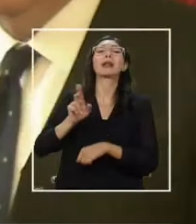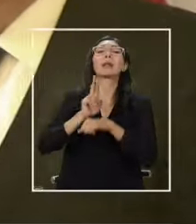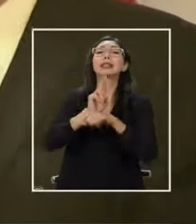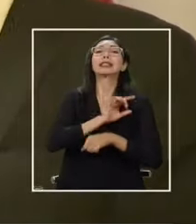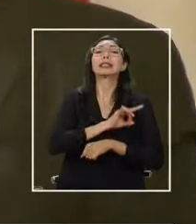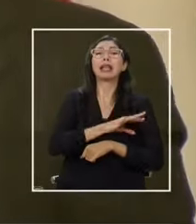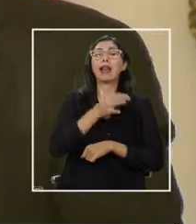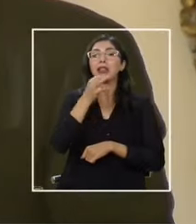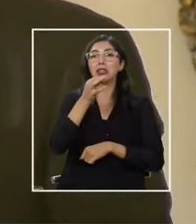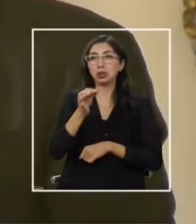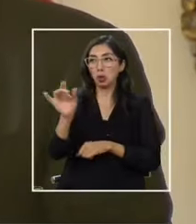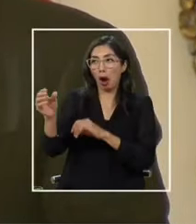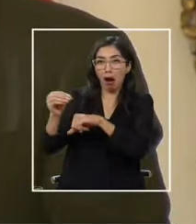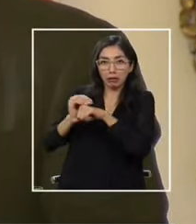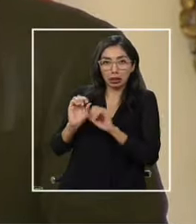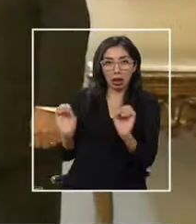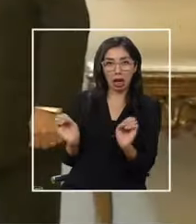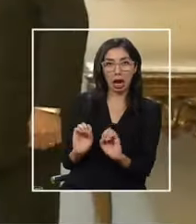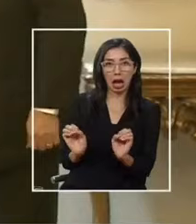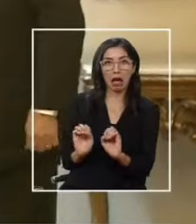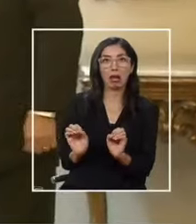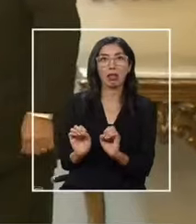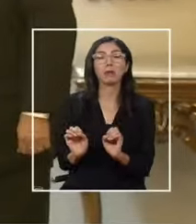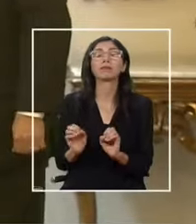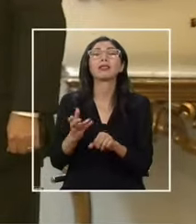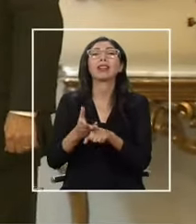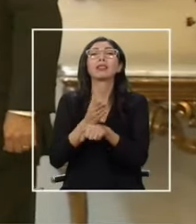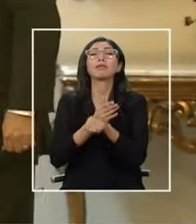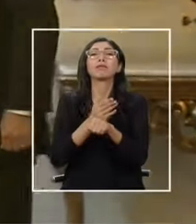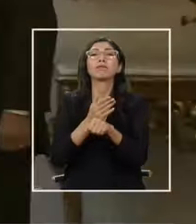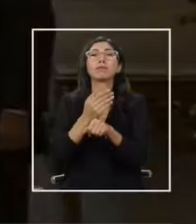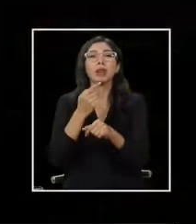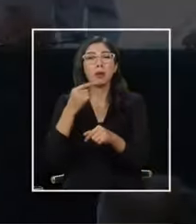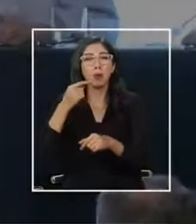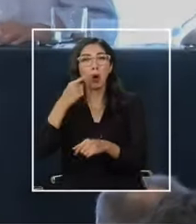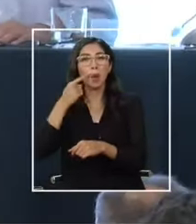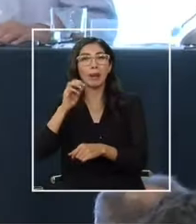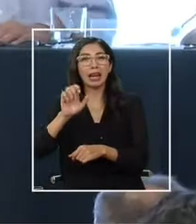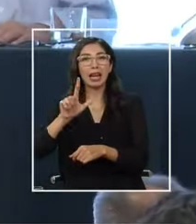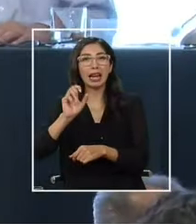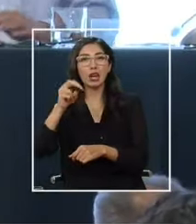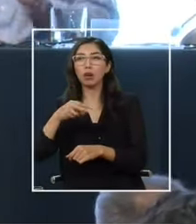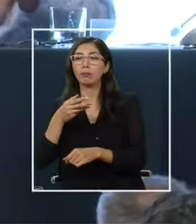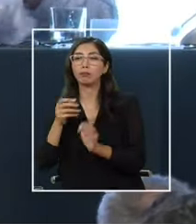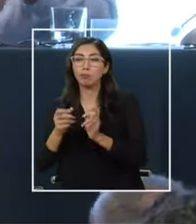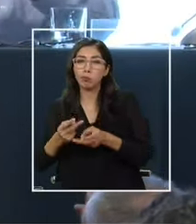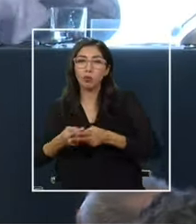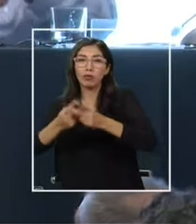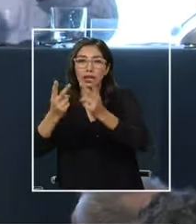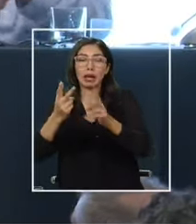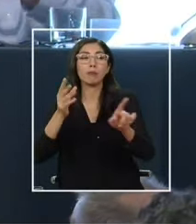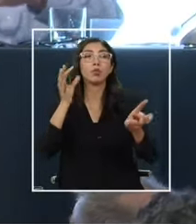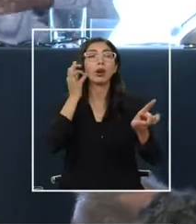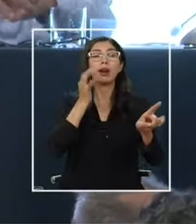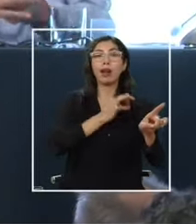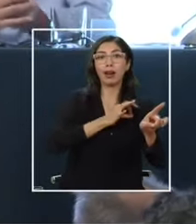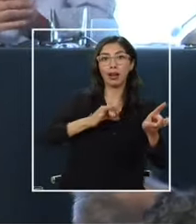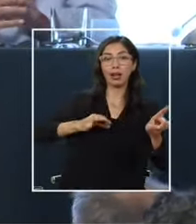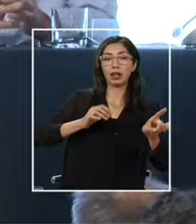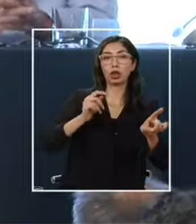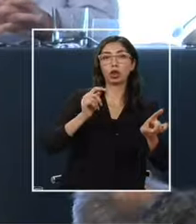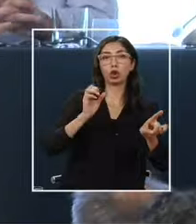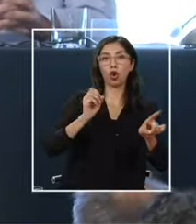incumplimiento. En la misma línea, consultada sobre las declaraciones del magnate Musk, la ministra del Interior, Carolina Toá, señaló que se